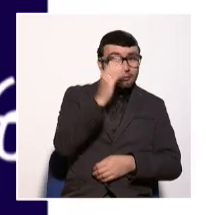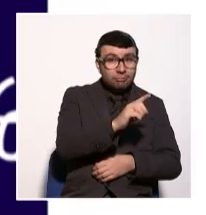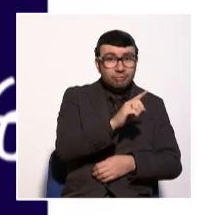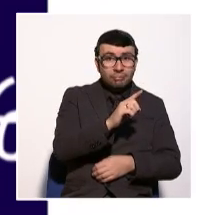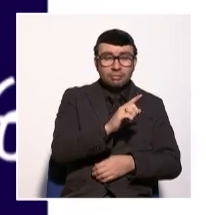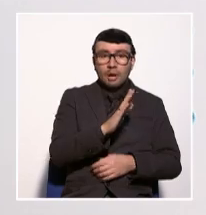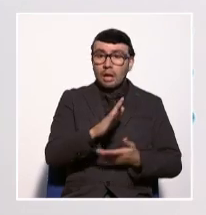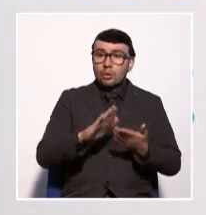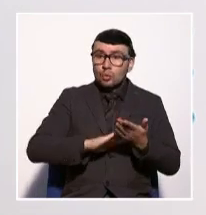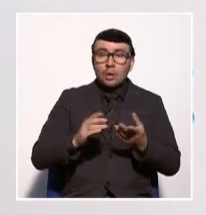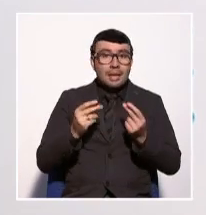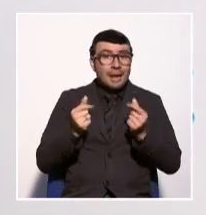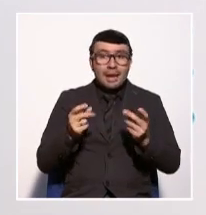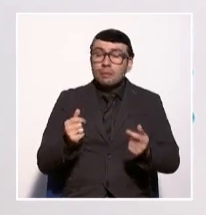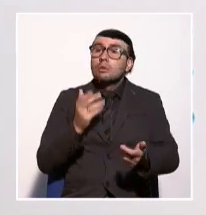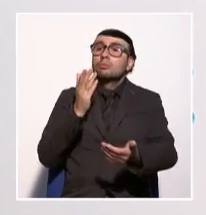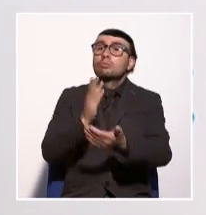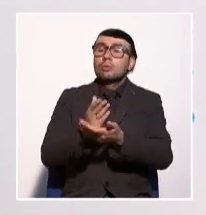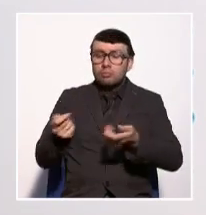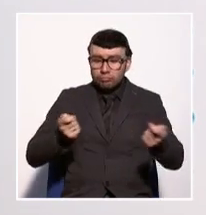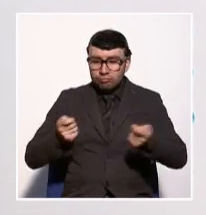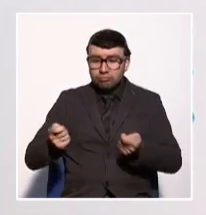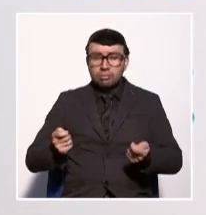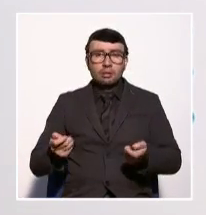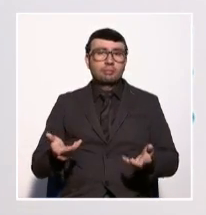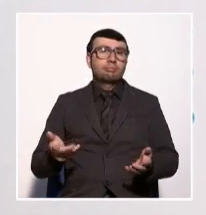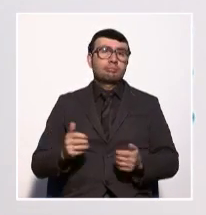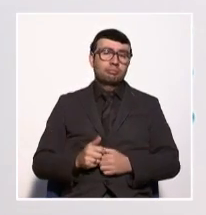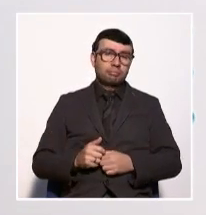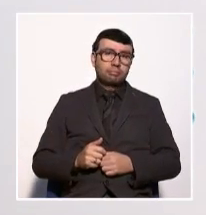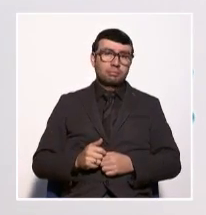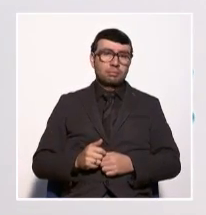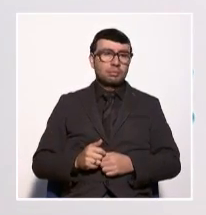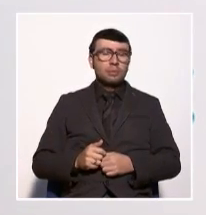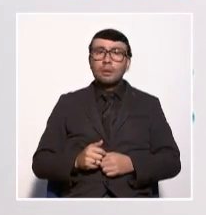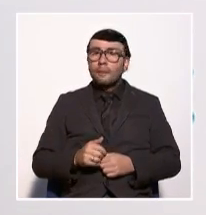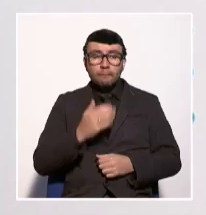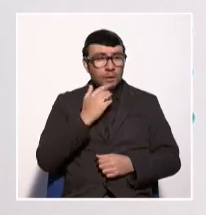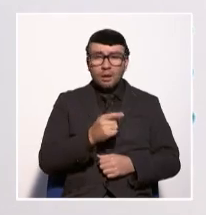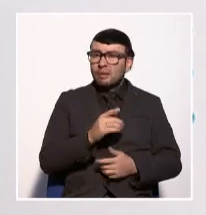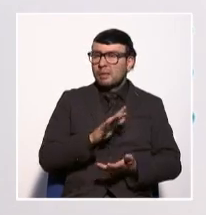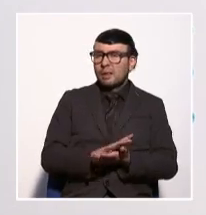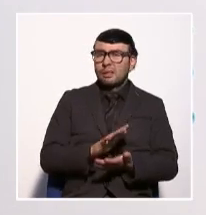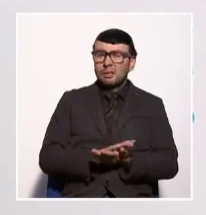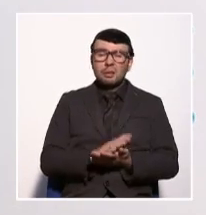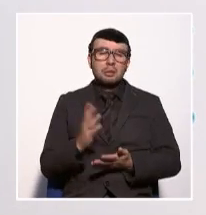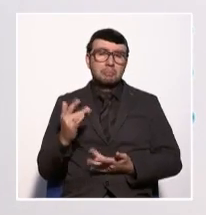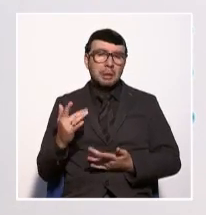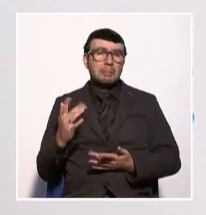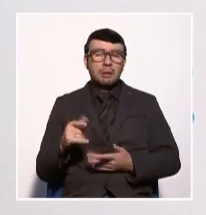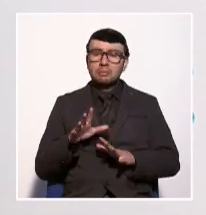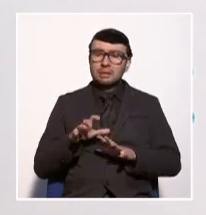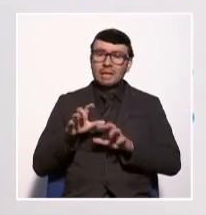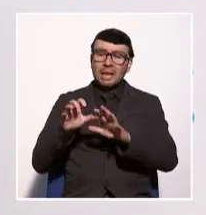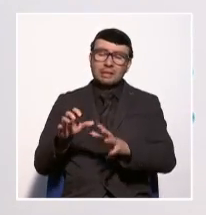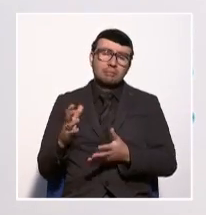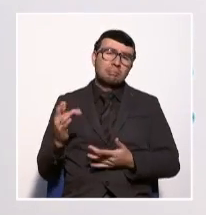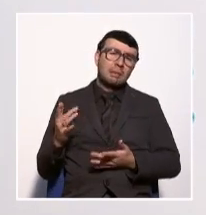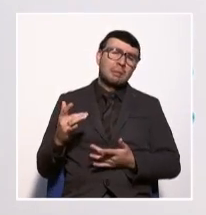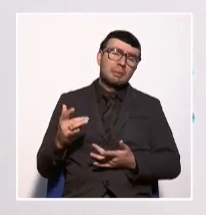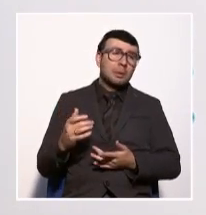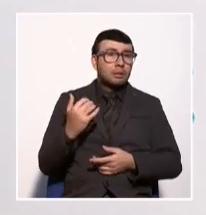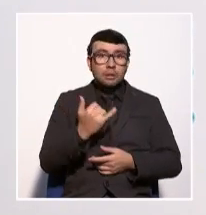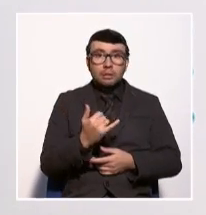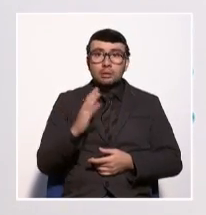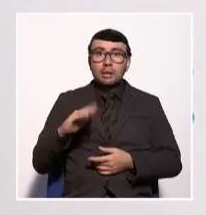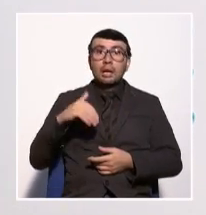correrían a tratar a un paciente porque es que entre más días se demoren para tratar un cáncer más costoso y